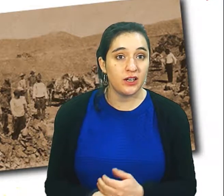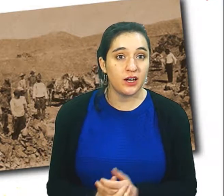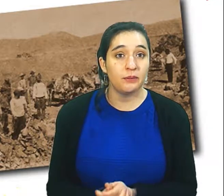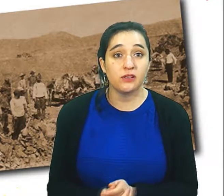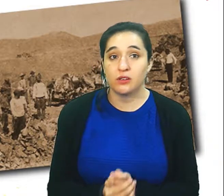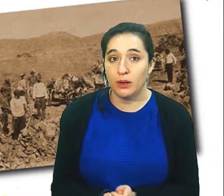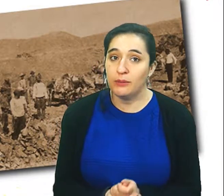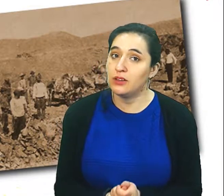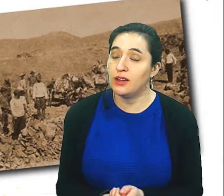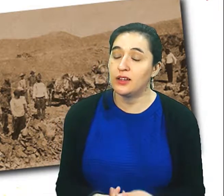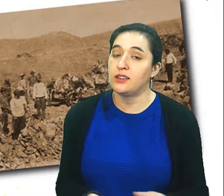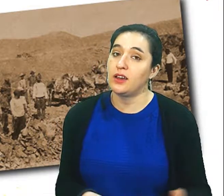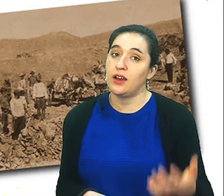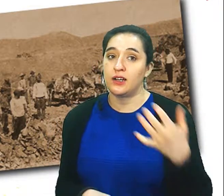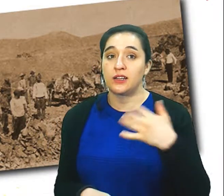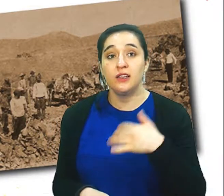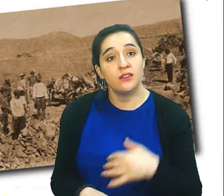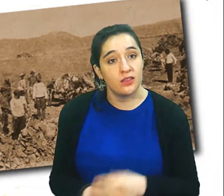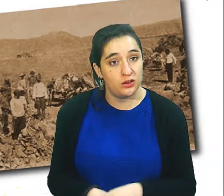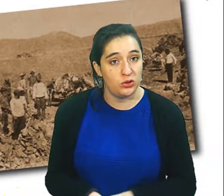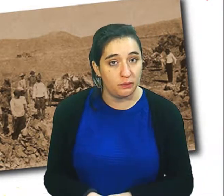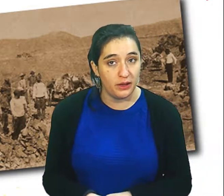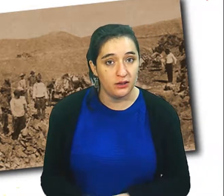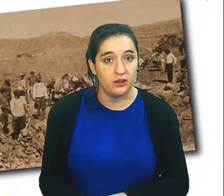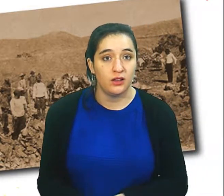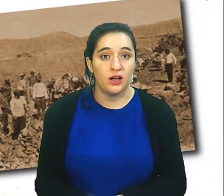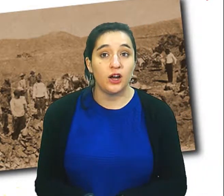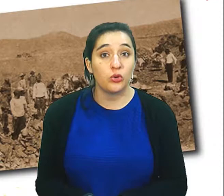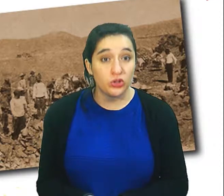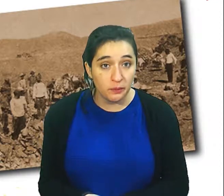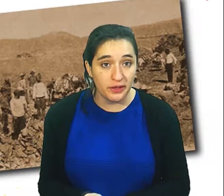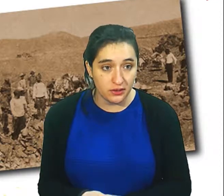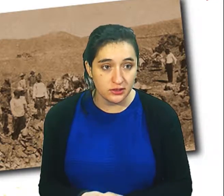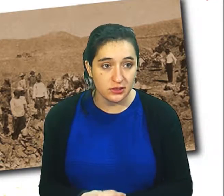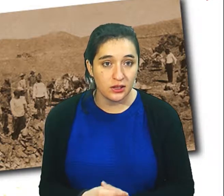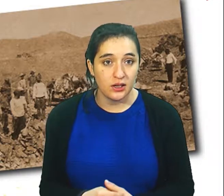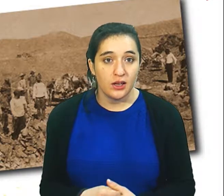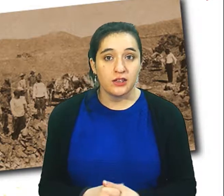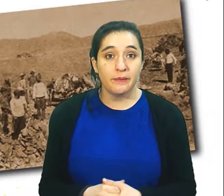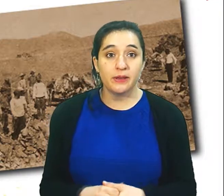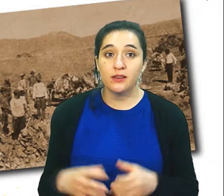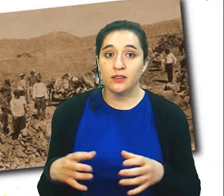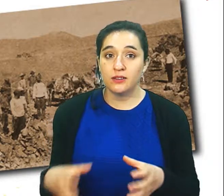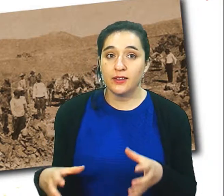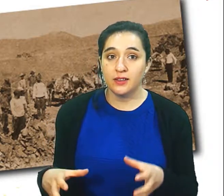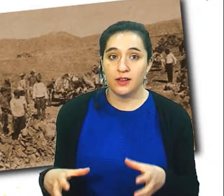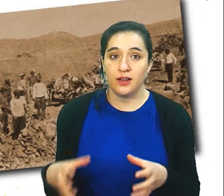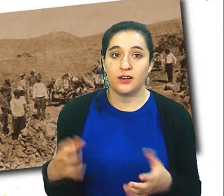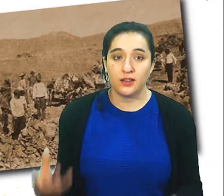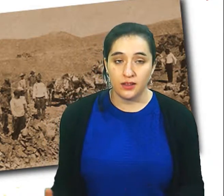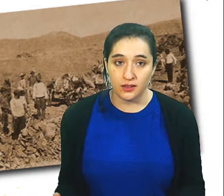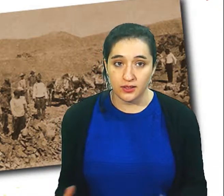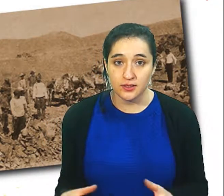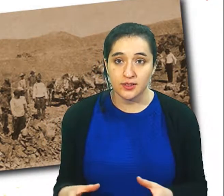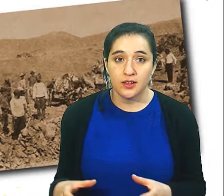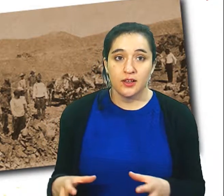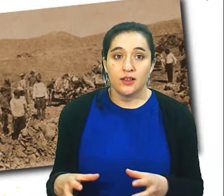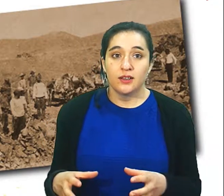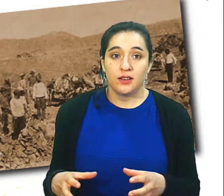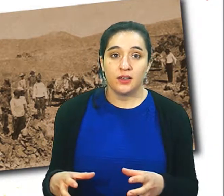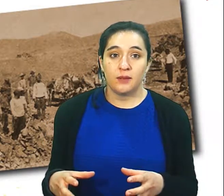comenzar a llegar principalmente las ideas anarquistas de Europa a nuestro país. Y a partir de estas ideas anarquistas,